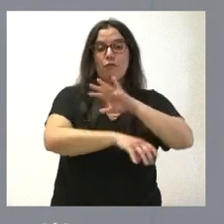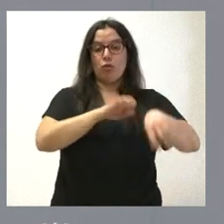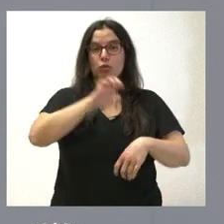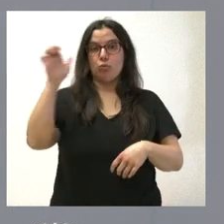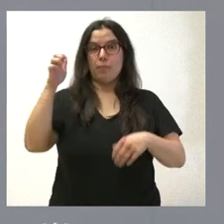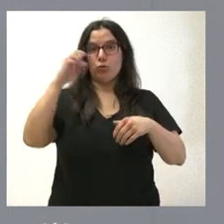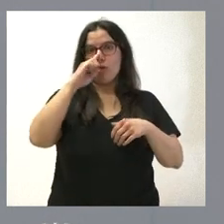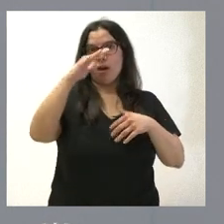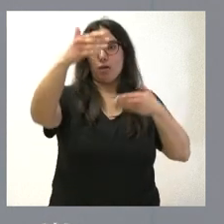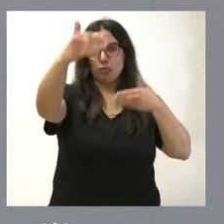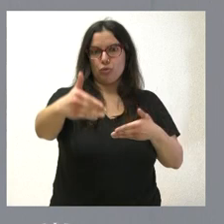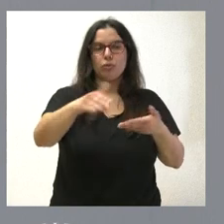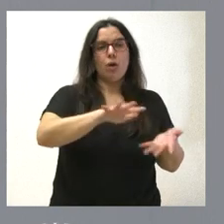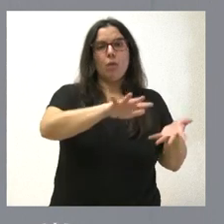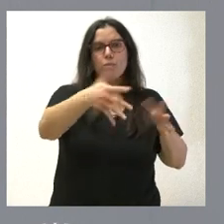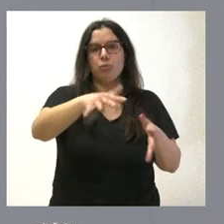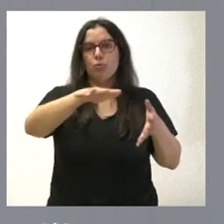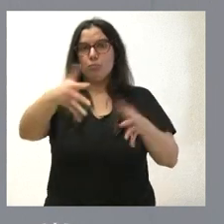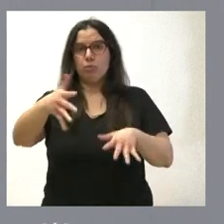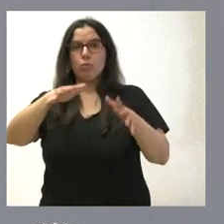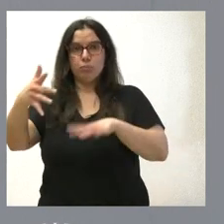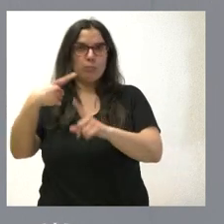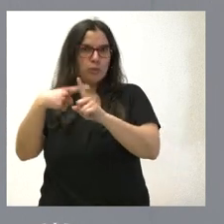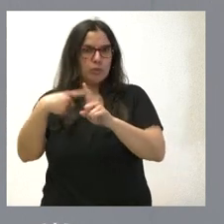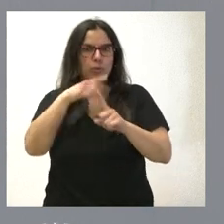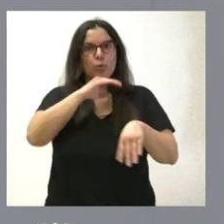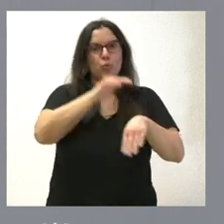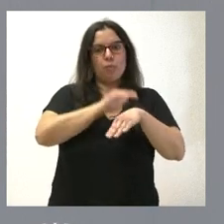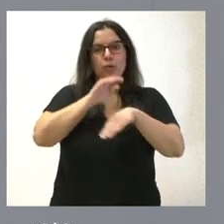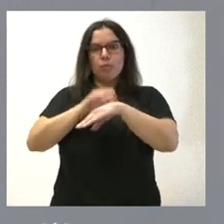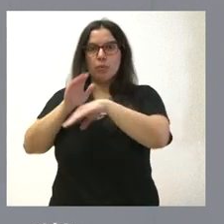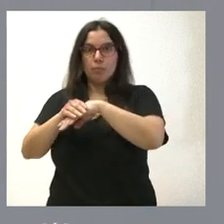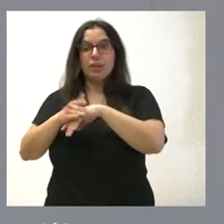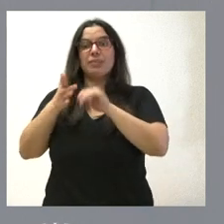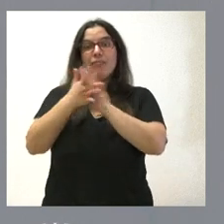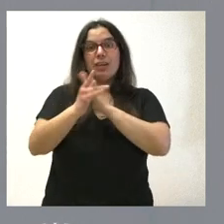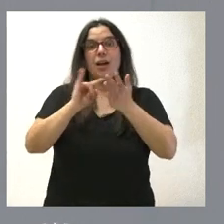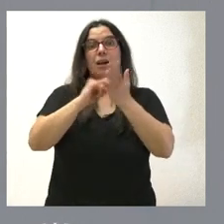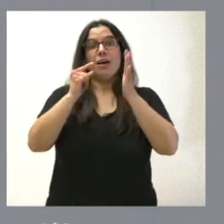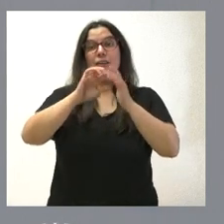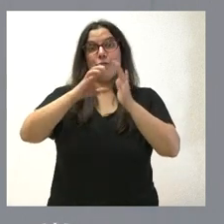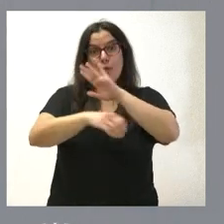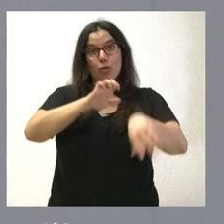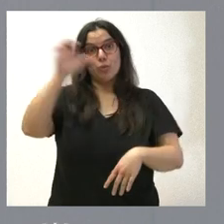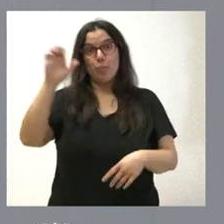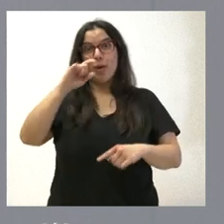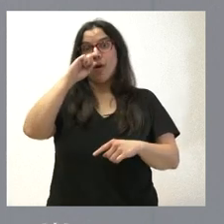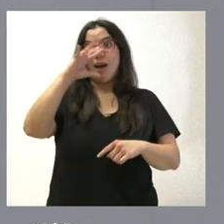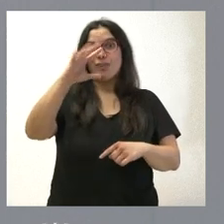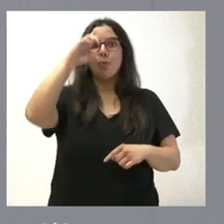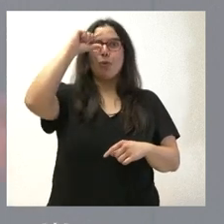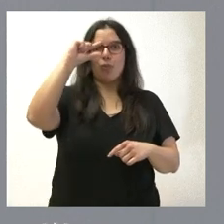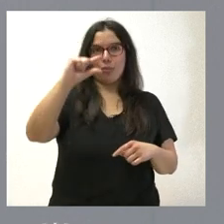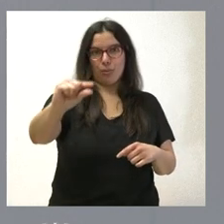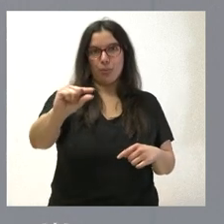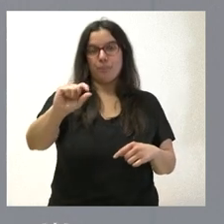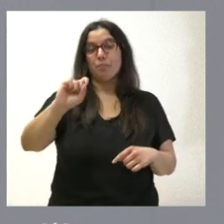y esto es positivo Pues en los años siguientes los fondos europeos van disminuyendo especialmente aquellos más vinculados a una sola vez con motivo de